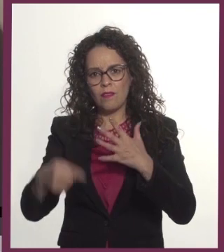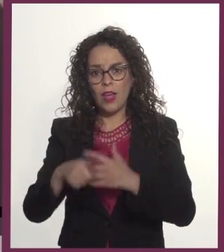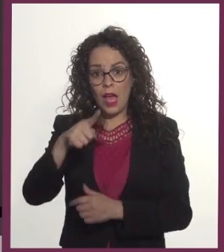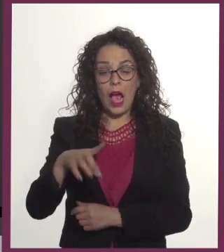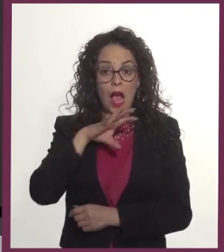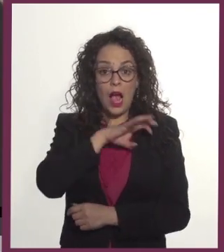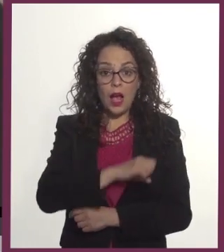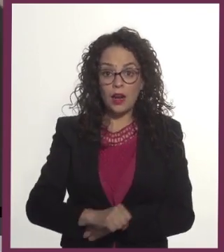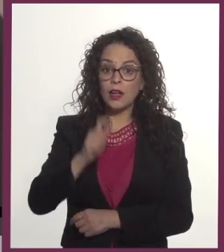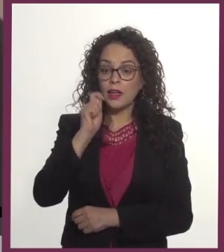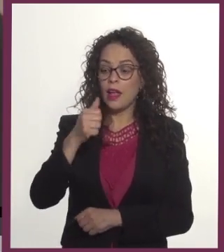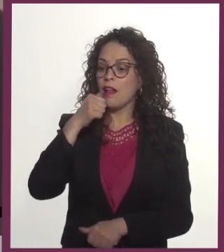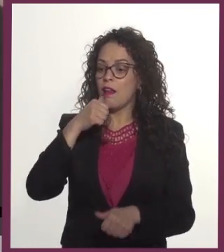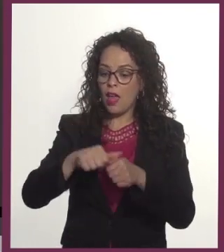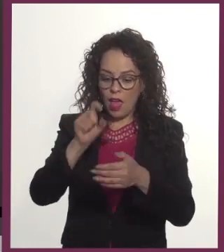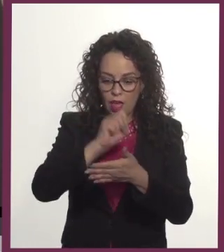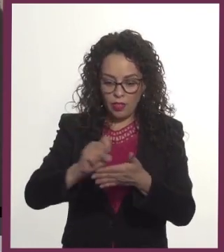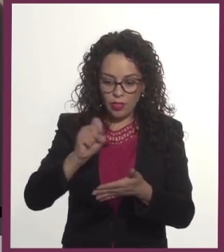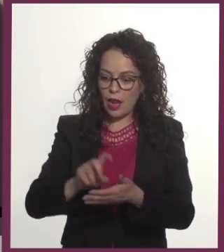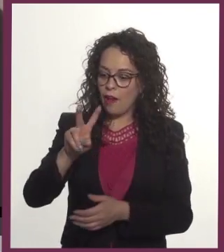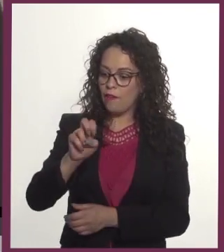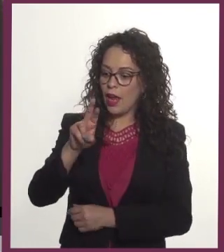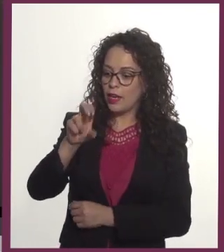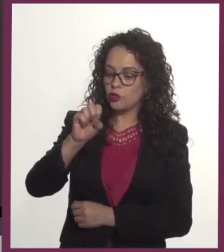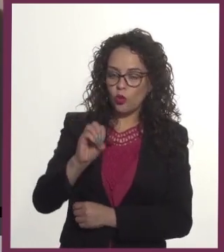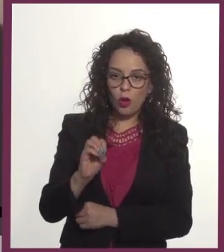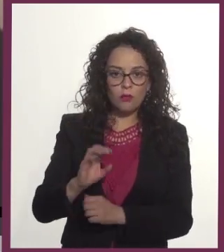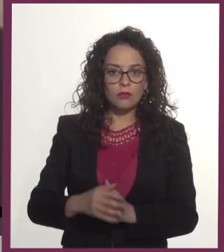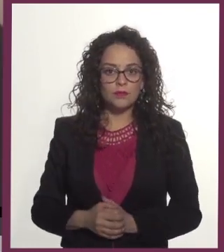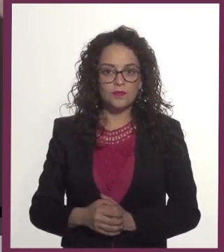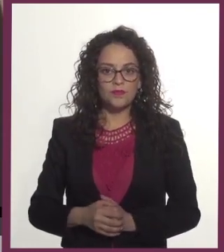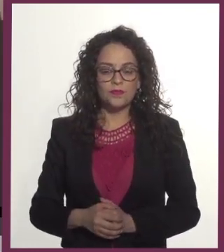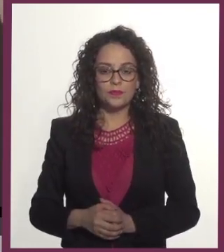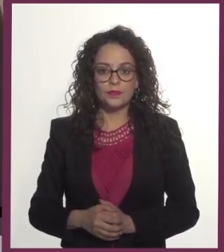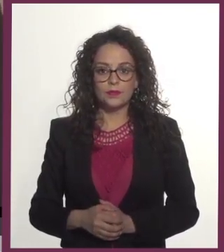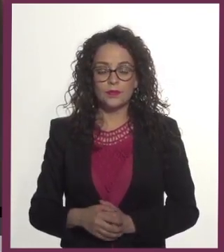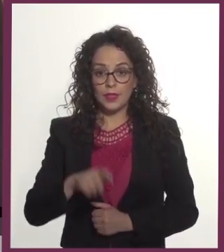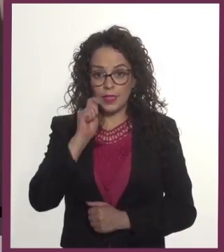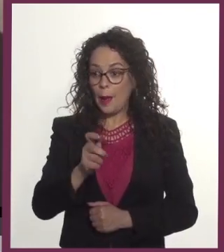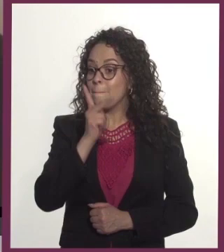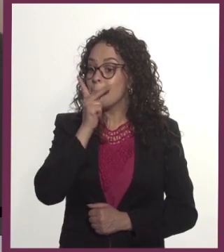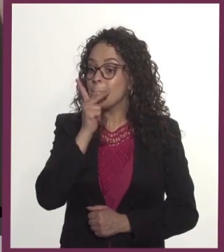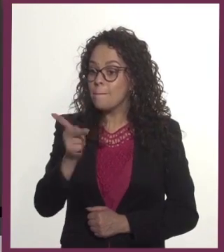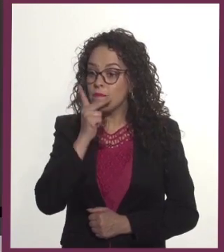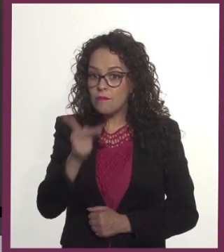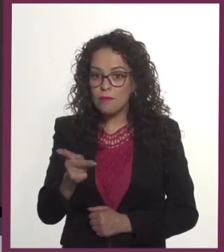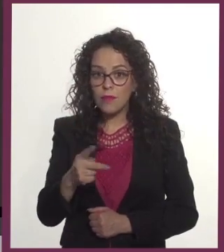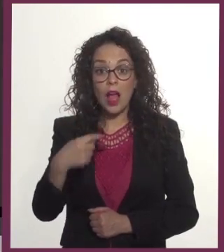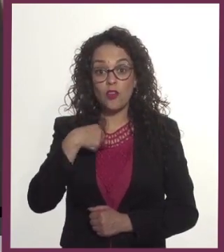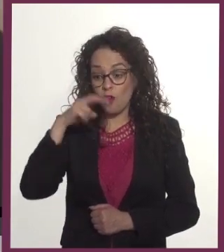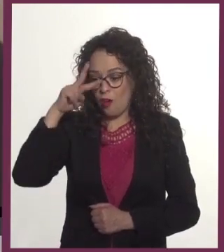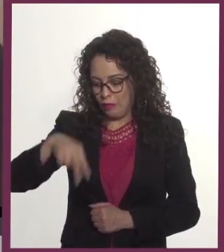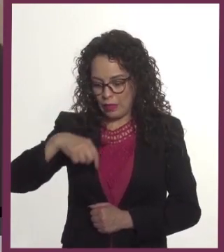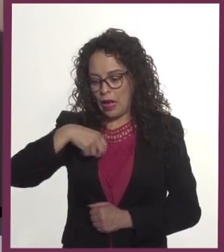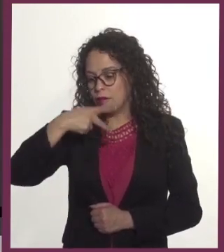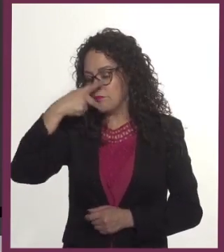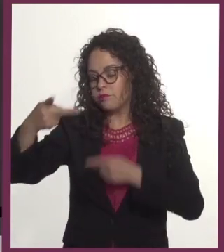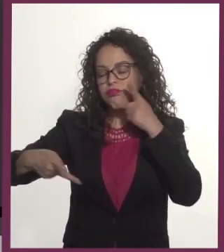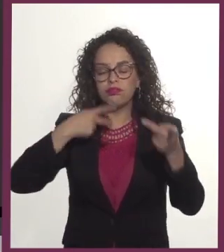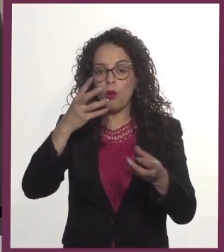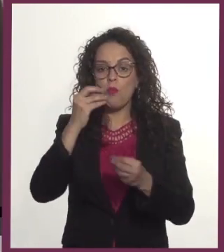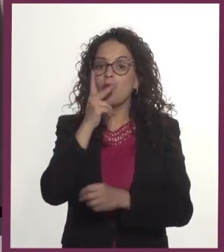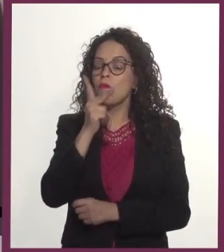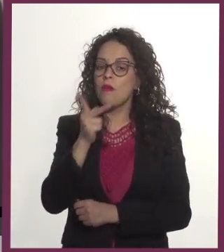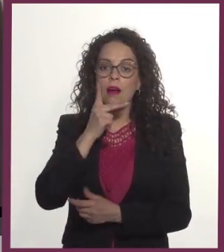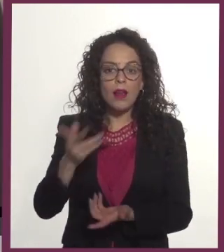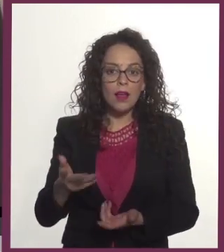Y si tú eres de los que les apasiona el rap, la poesía, el spoken word, el slam, si te gustan las letras y los